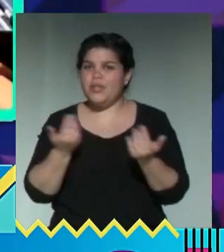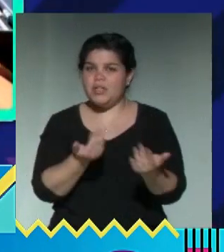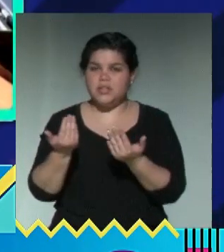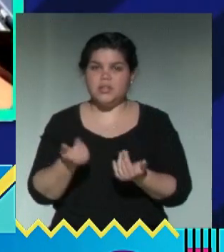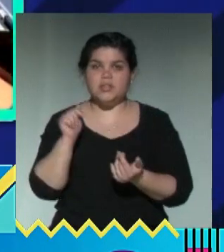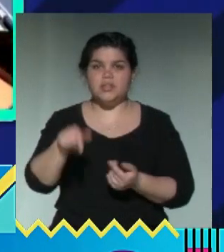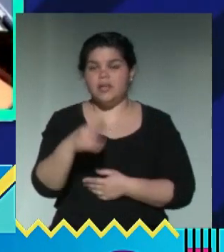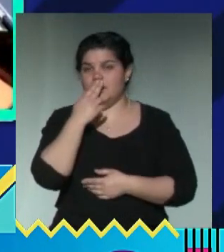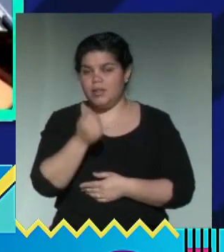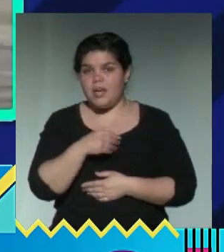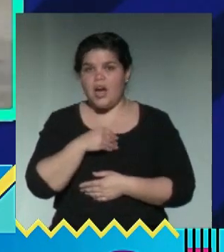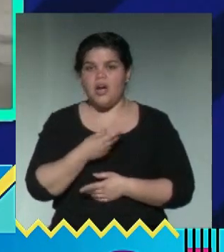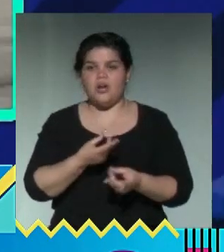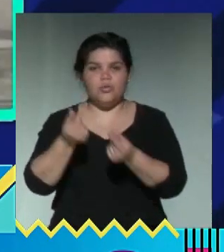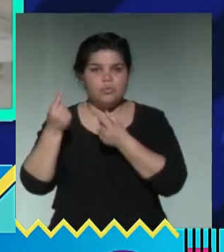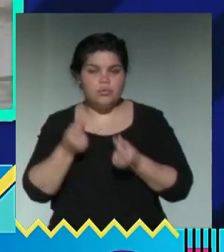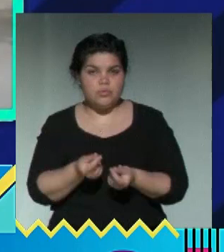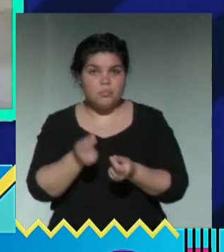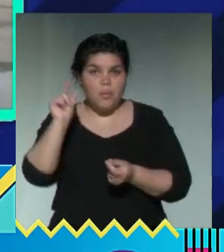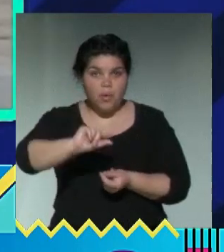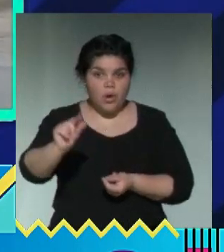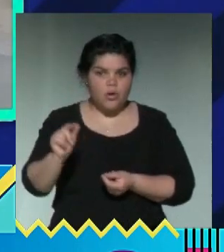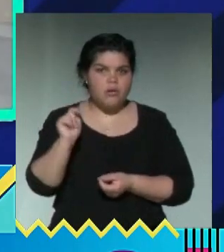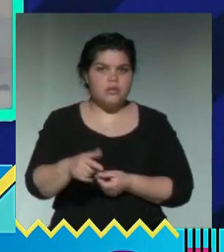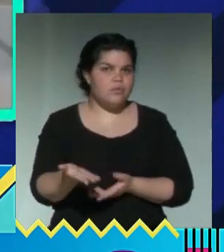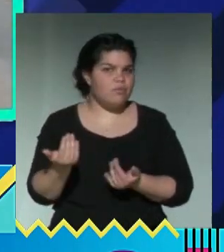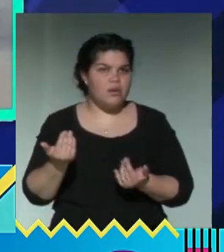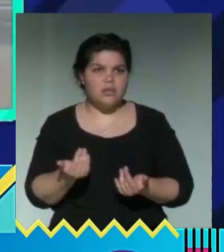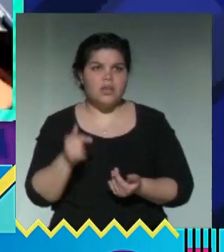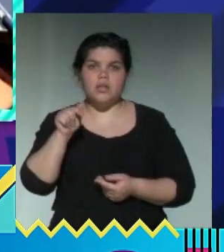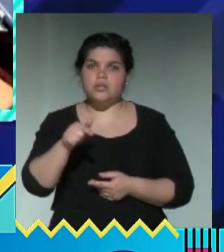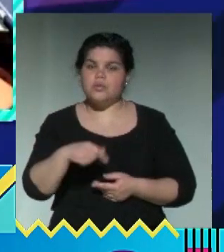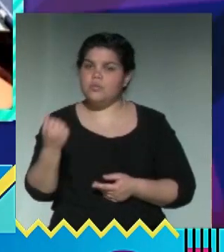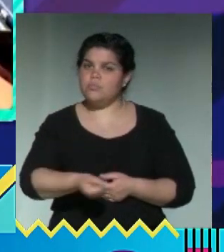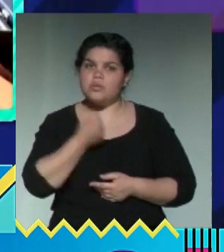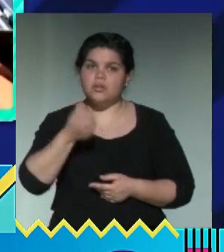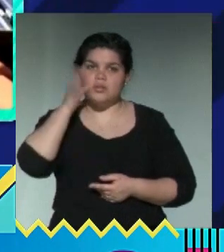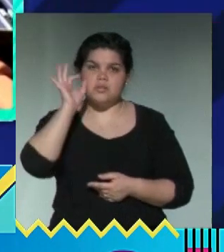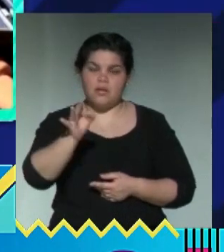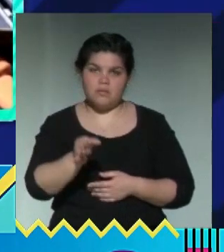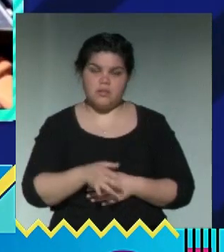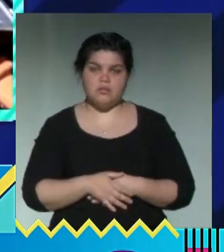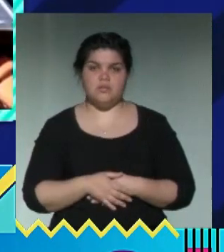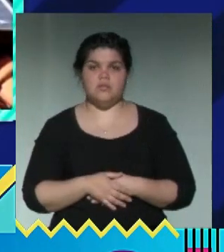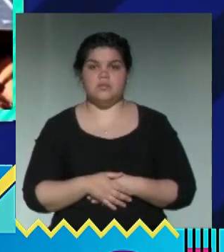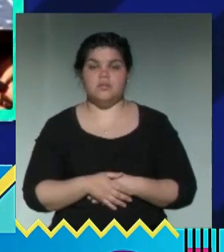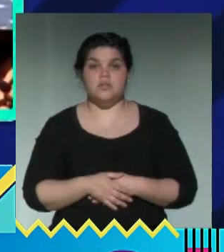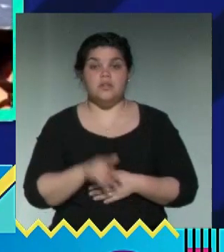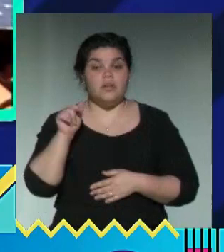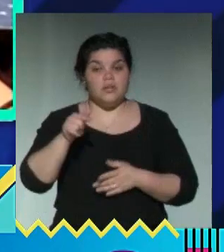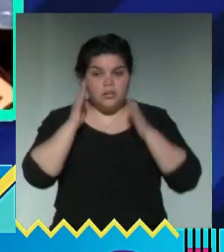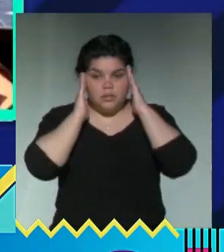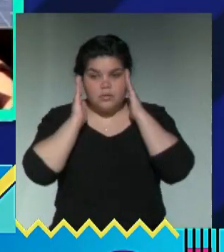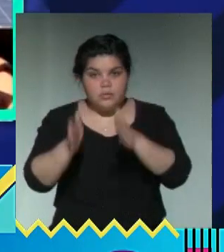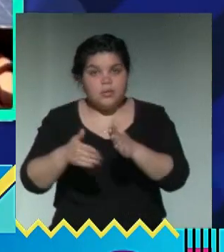se consume. Entonces te diría que ahí tenemos una materia pendiente en términos de eficiencia energética, y es algo a lo cual le tenemos que poner